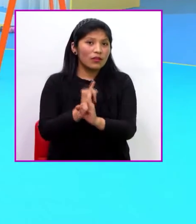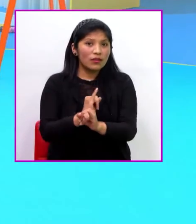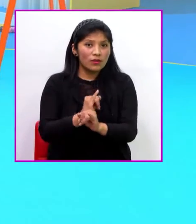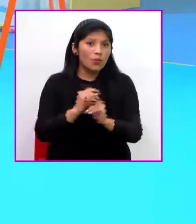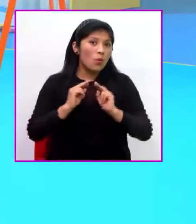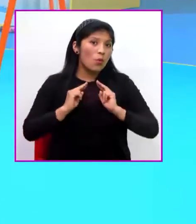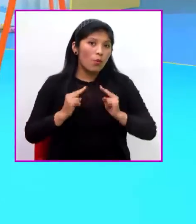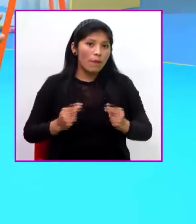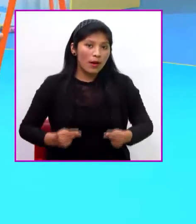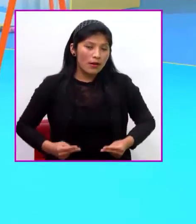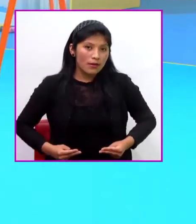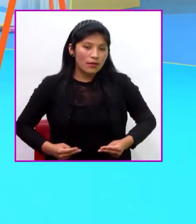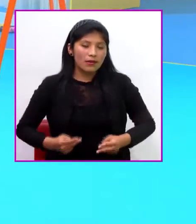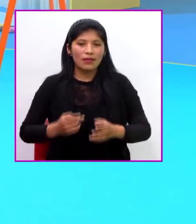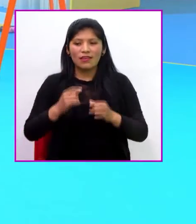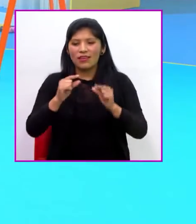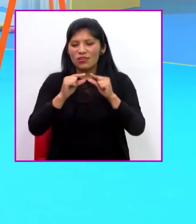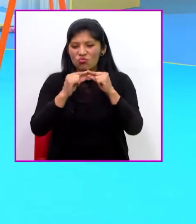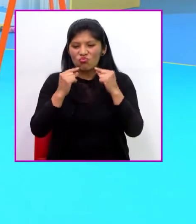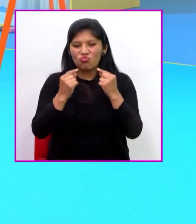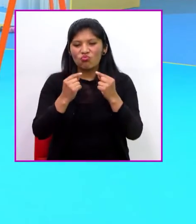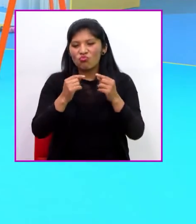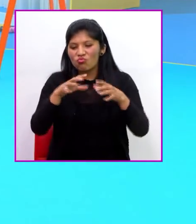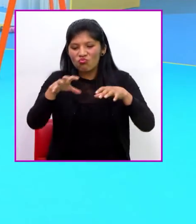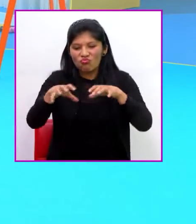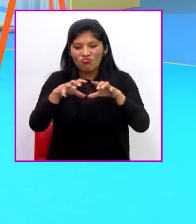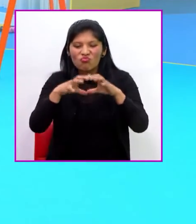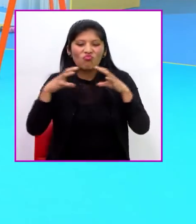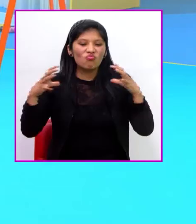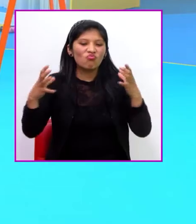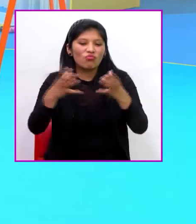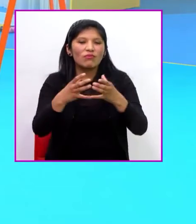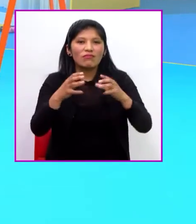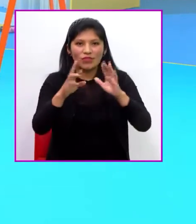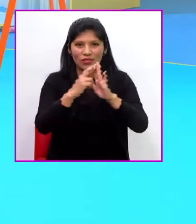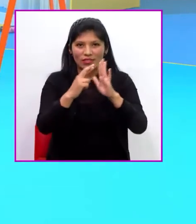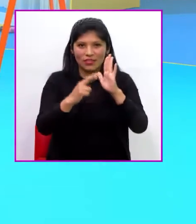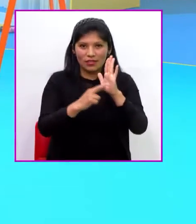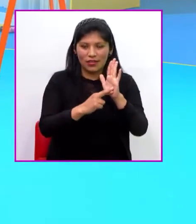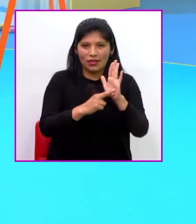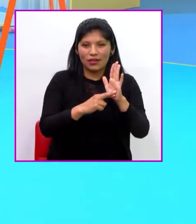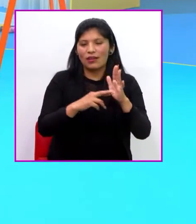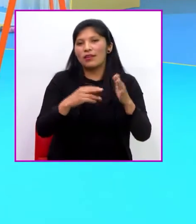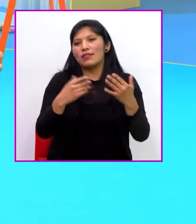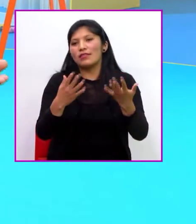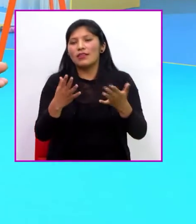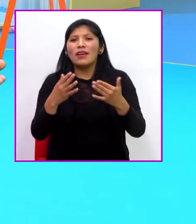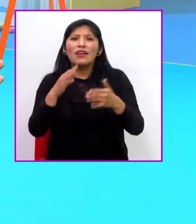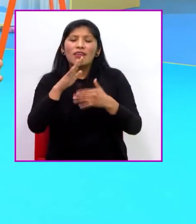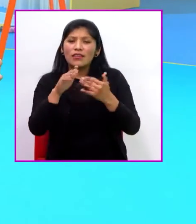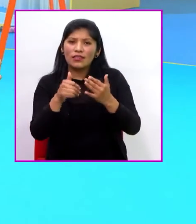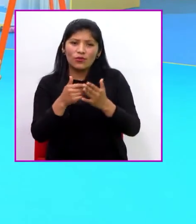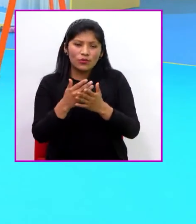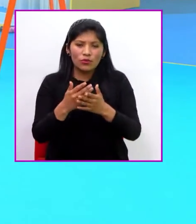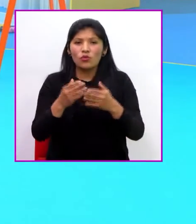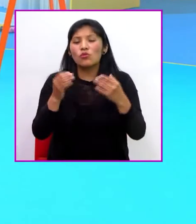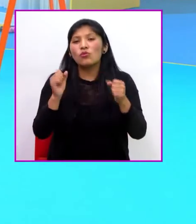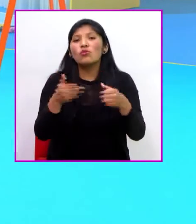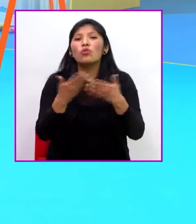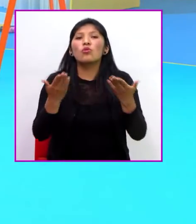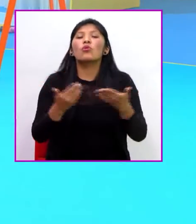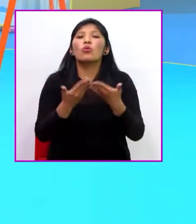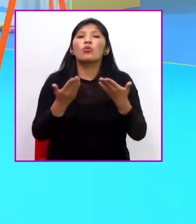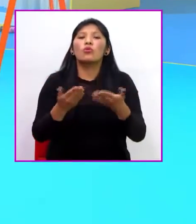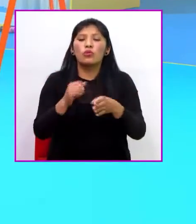humanitario es un conjunto de reglas a nivel internacional que son aplicables en conflictos armados, para